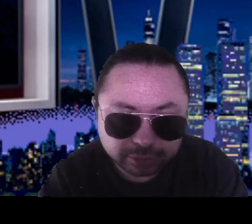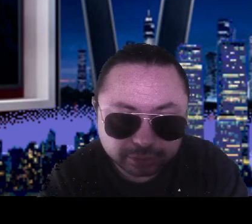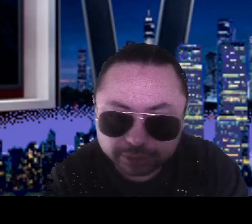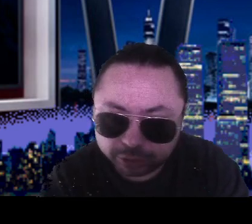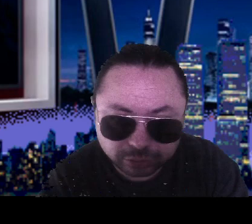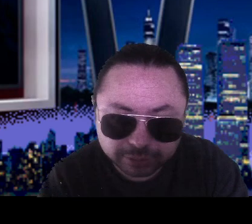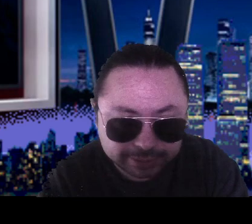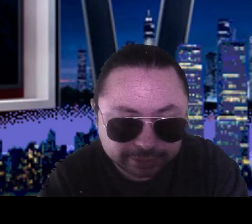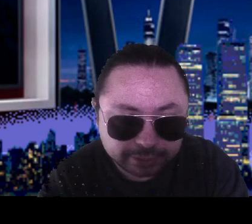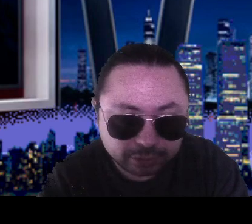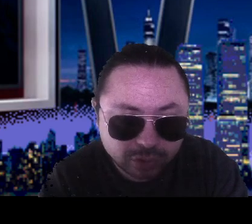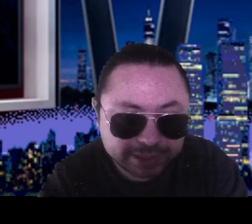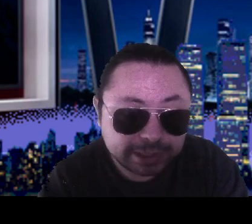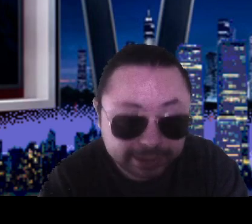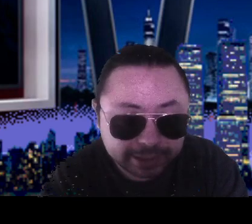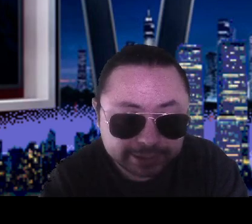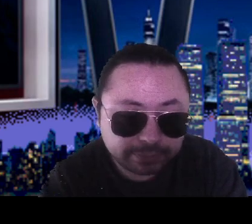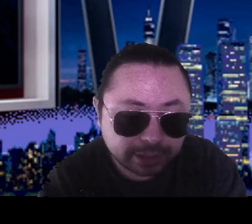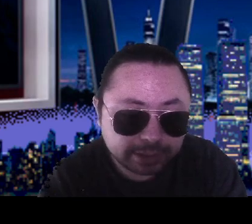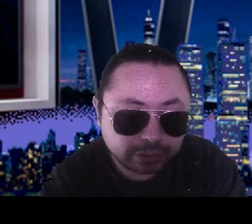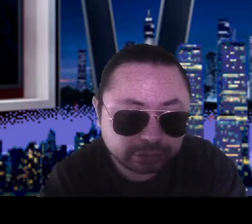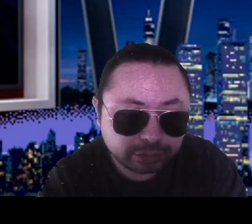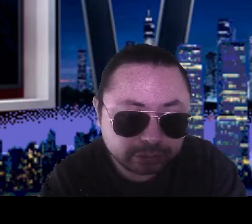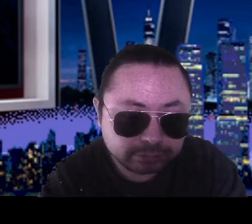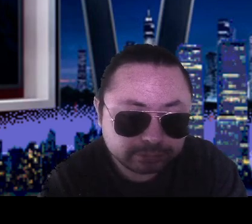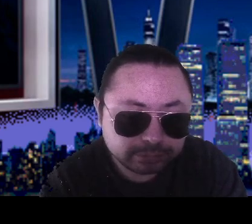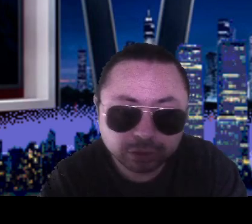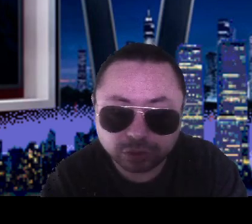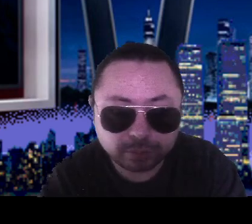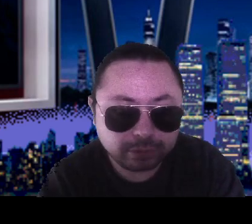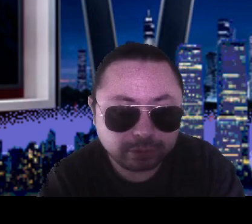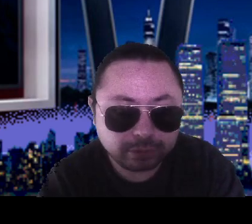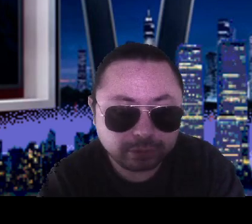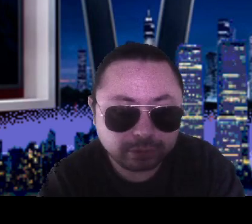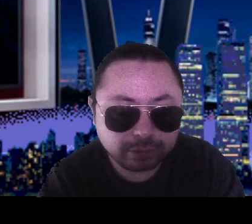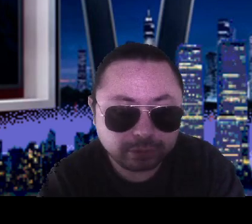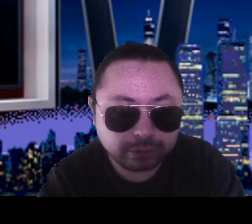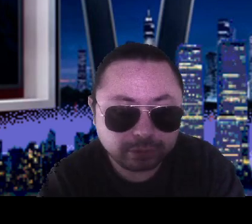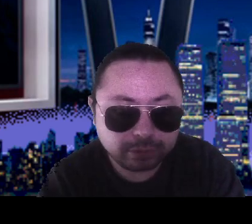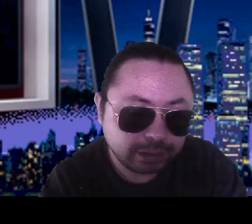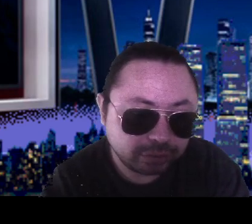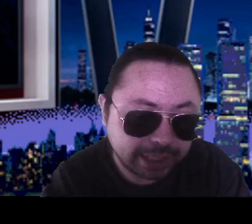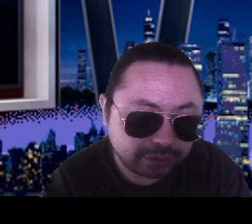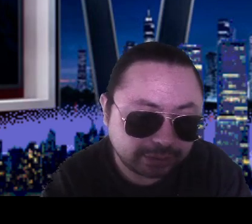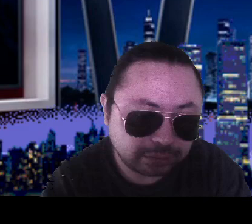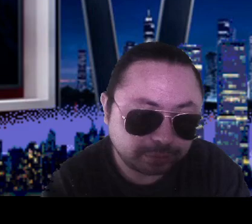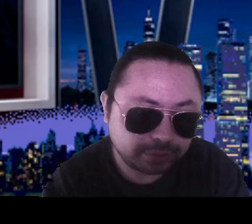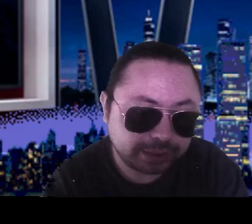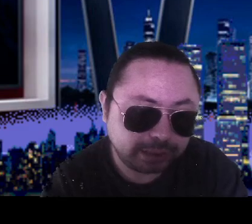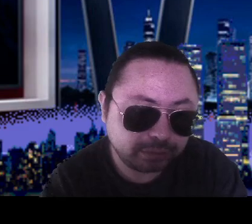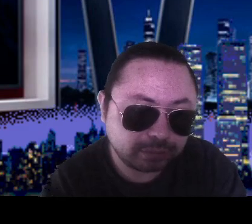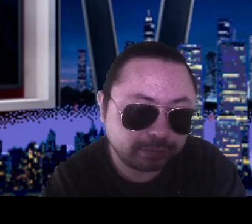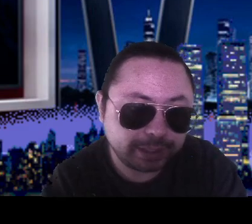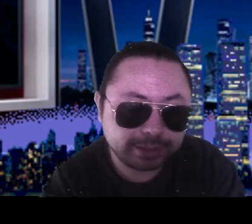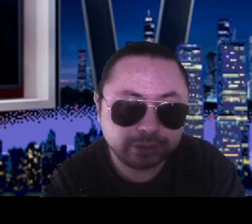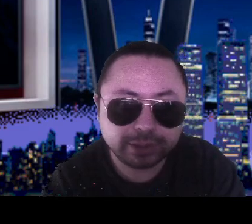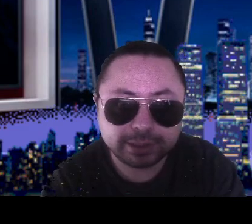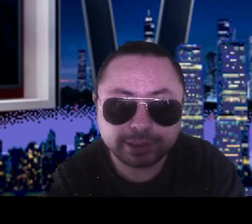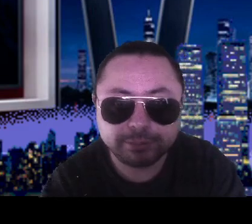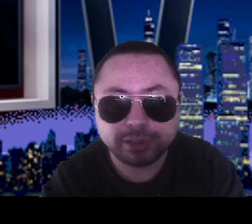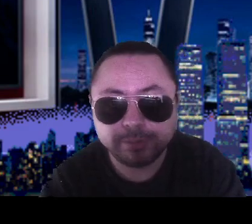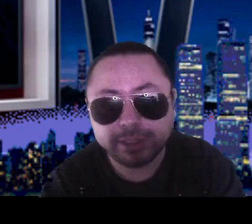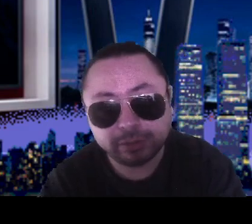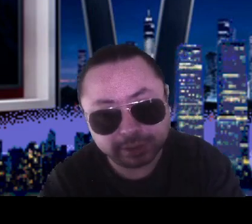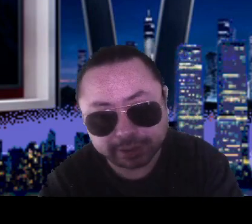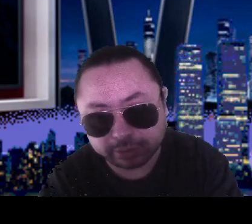no lo hacen lo hacen hasta que ya está fuera de control como lo de los casos tanto positivos como fallecidos que